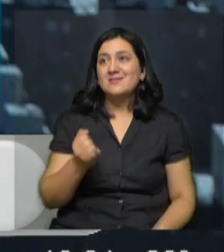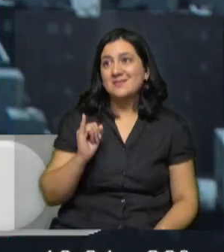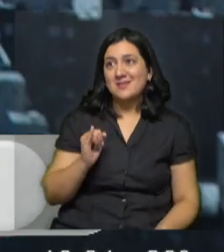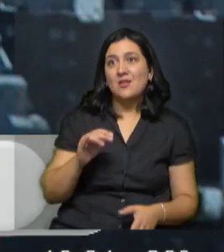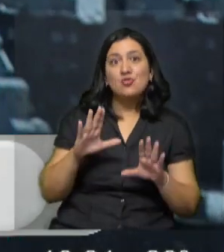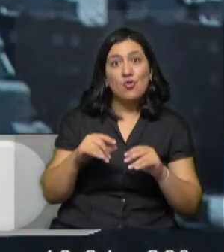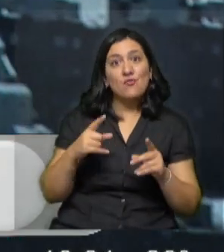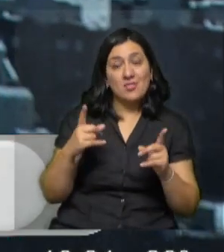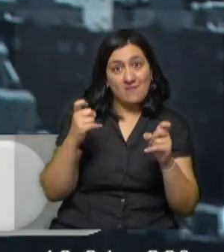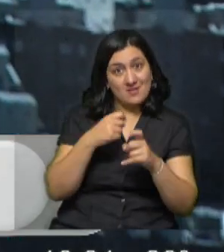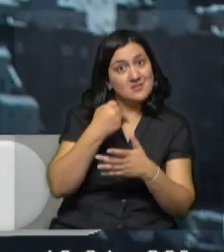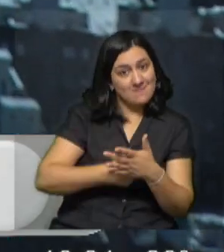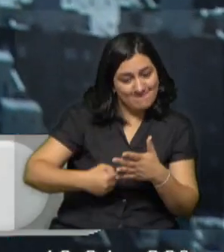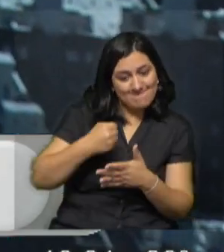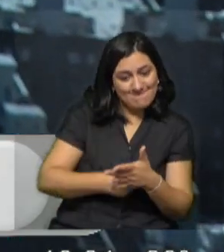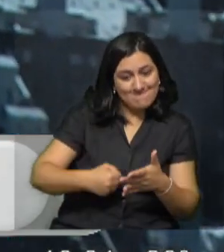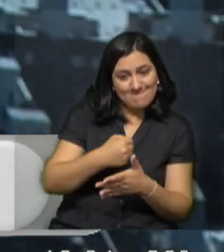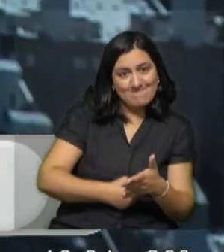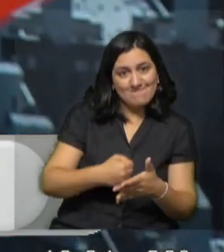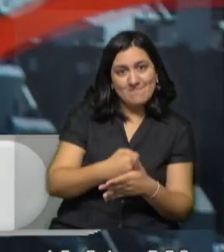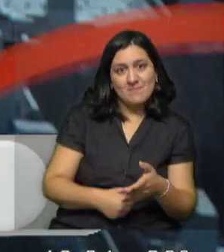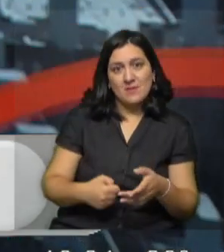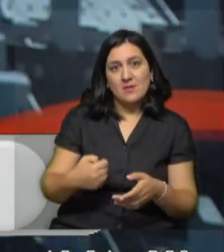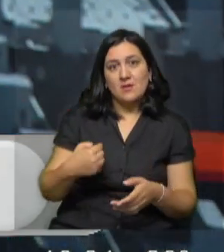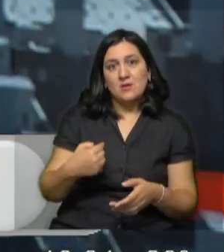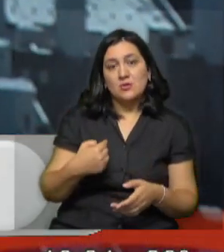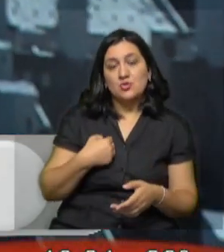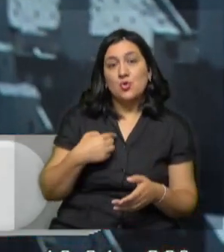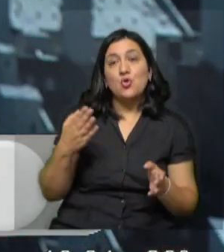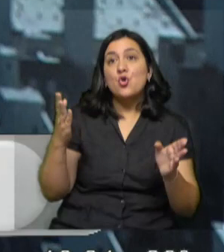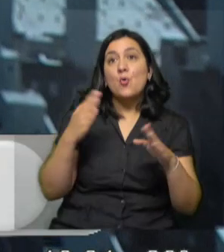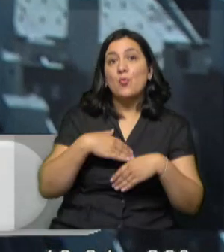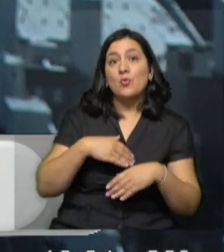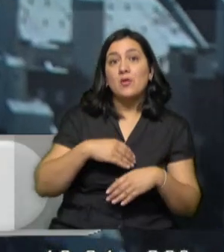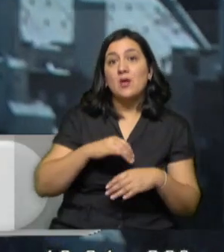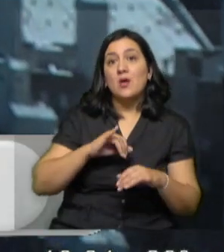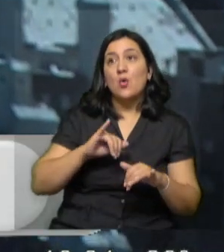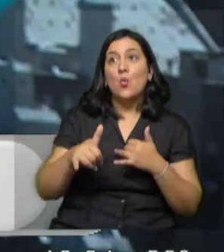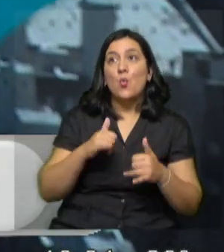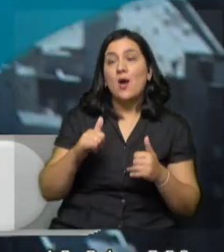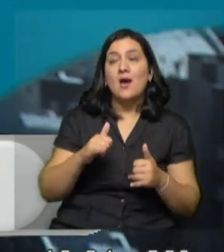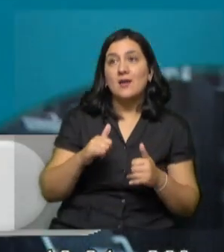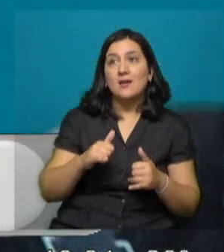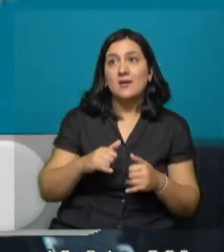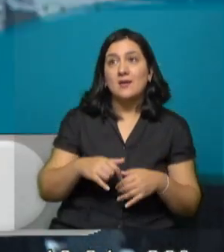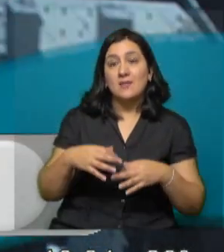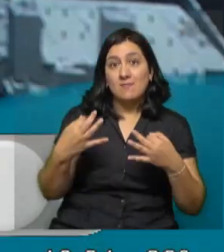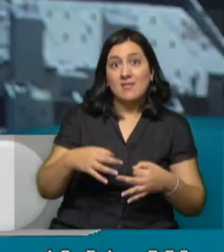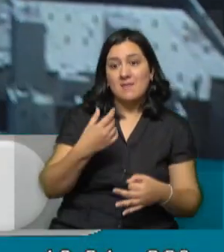me costó muchísimo, sinceramente. Incluso yo no pude debutar en Peñarol como que fue mi sueño de